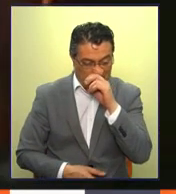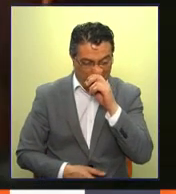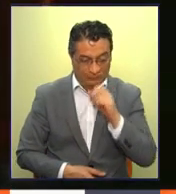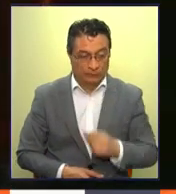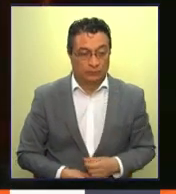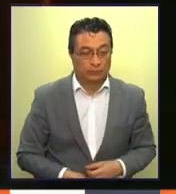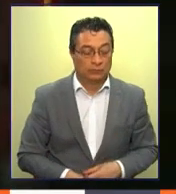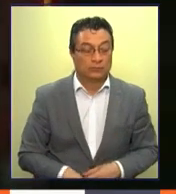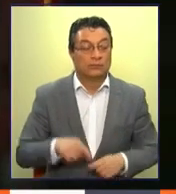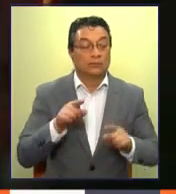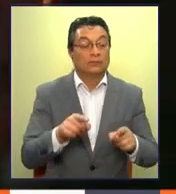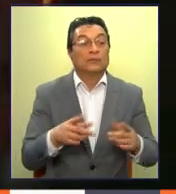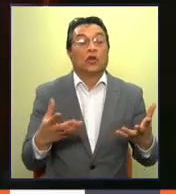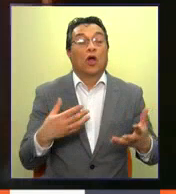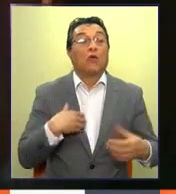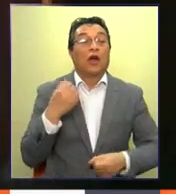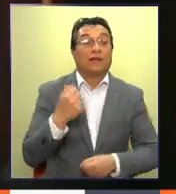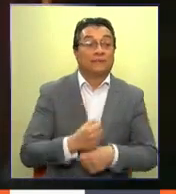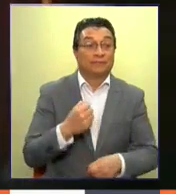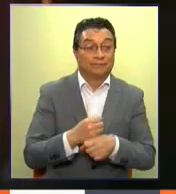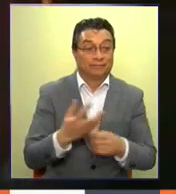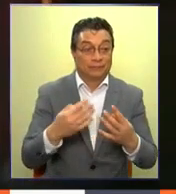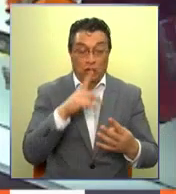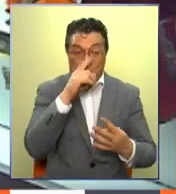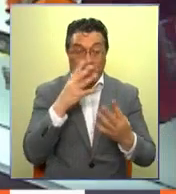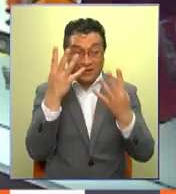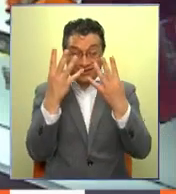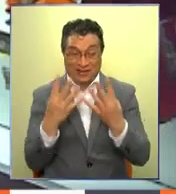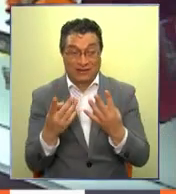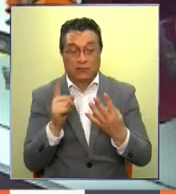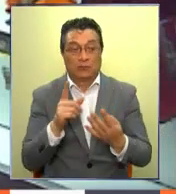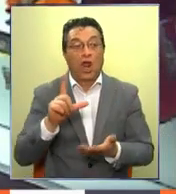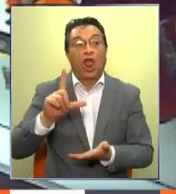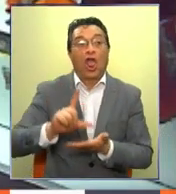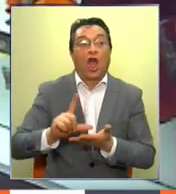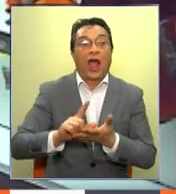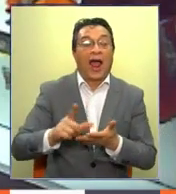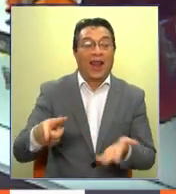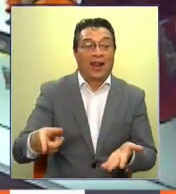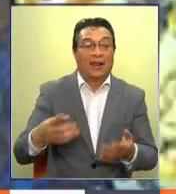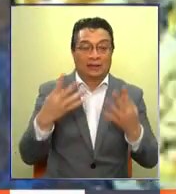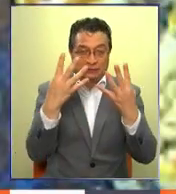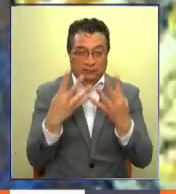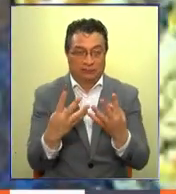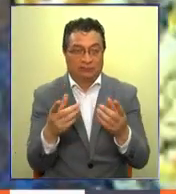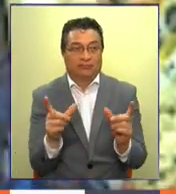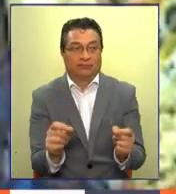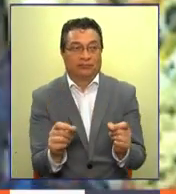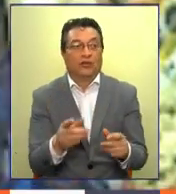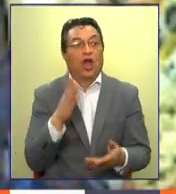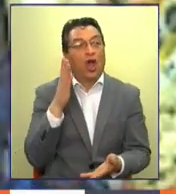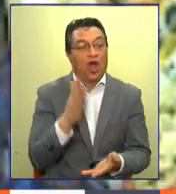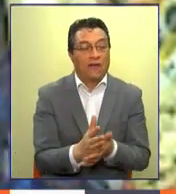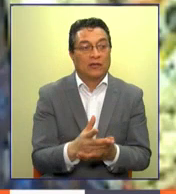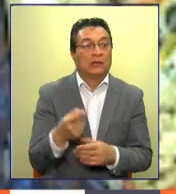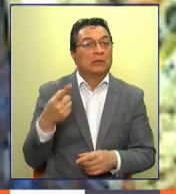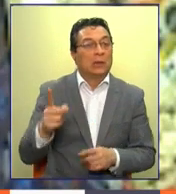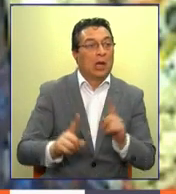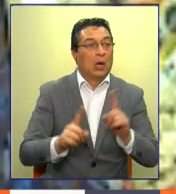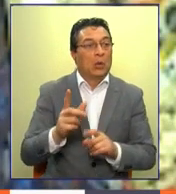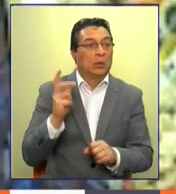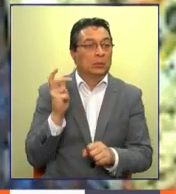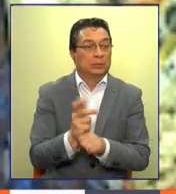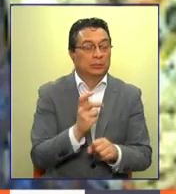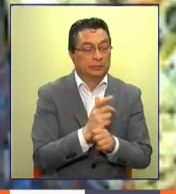Vaya manera de tener que trabajar. No es una cárcel, es solo un local de barrio. Rejas y candados obligados a eso por culpa de delincuentes,